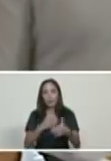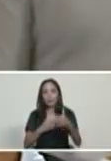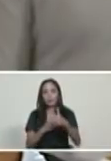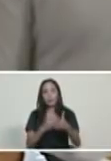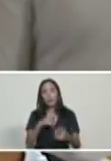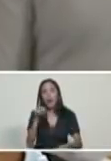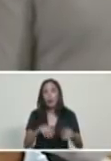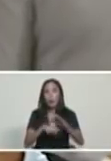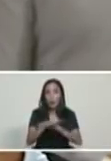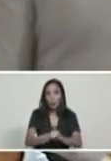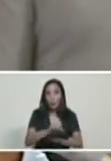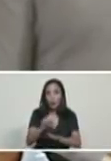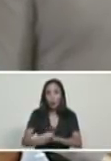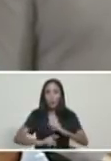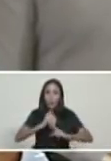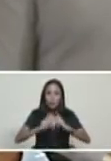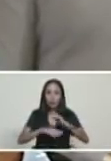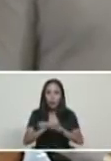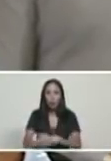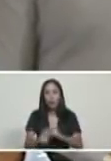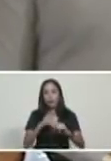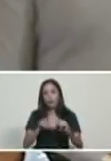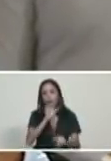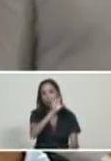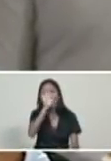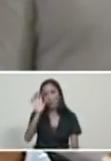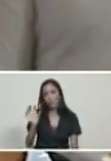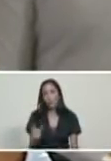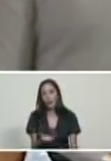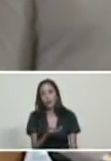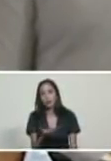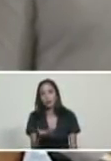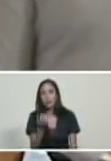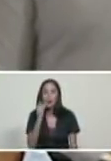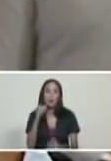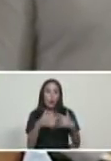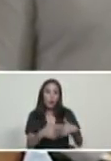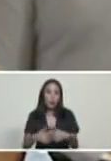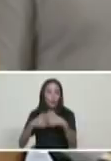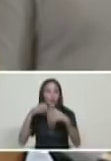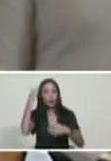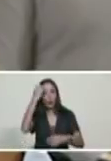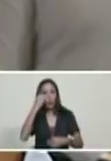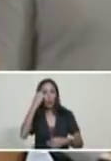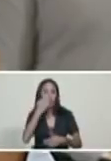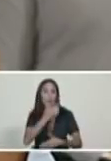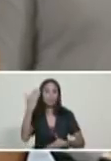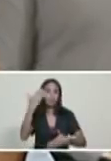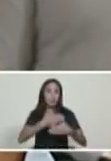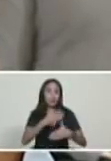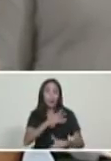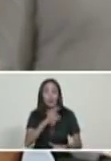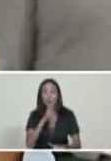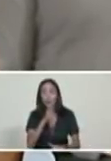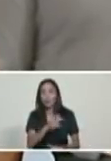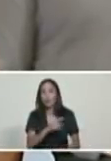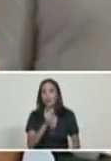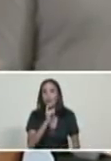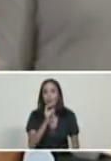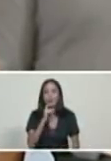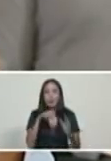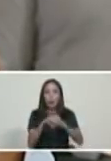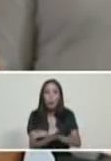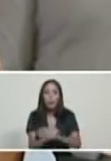compran sus materias primas a países occidentales o Estados Unidos o Europa. Y el bloqueo ha dificultado la compra de materias primas